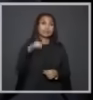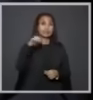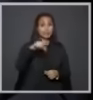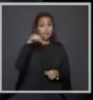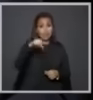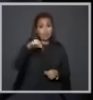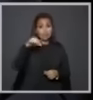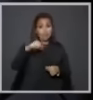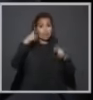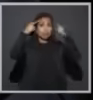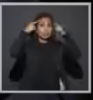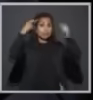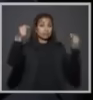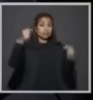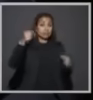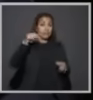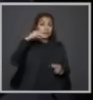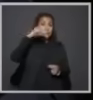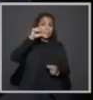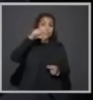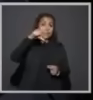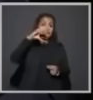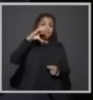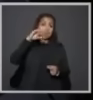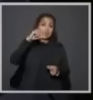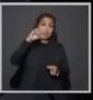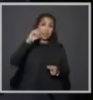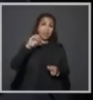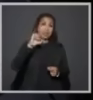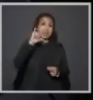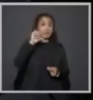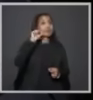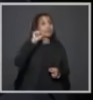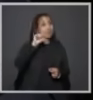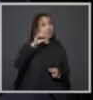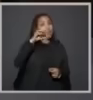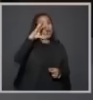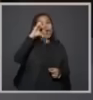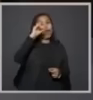Maquio y Luis Donaldo Colosio.